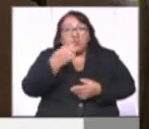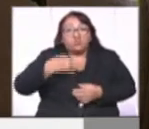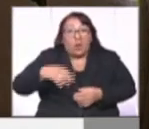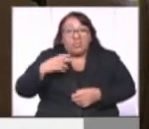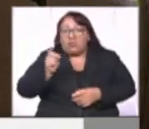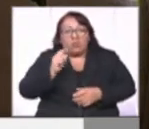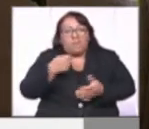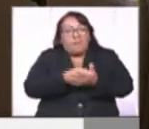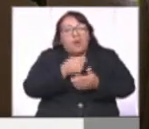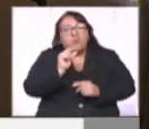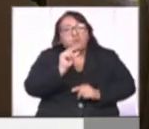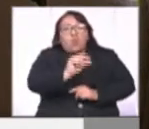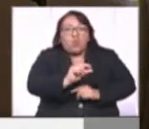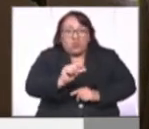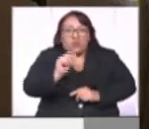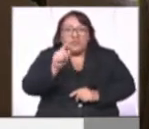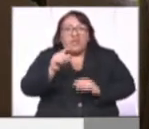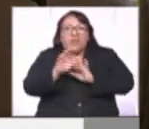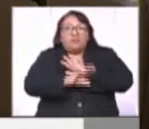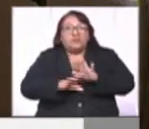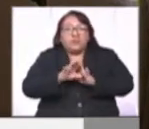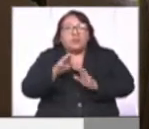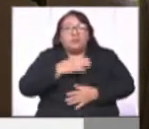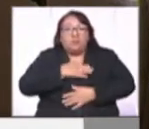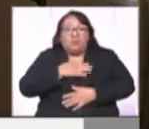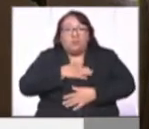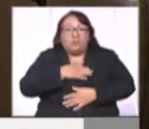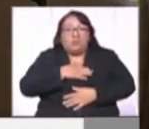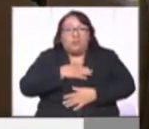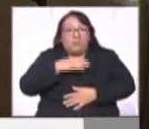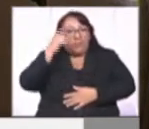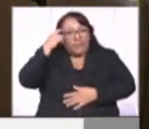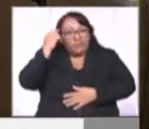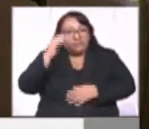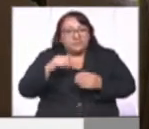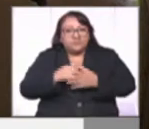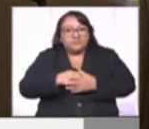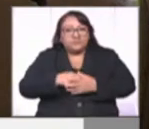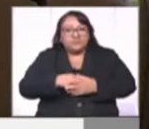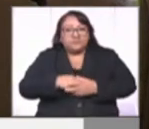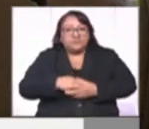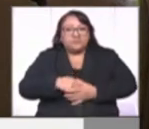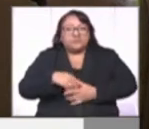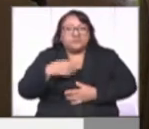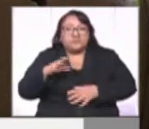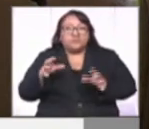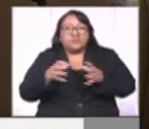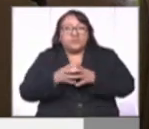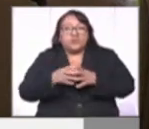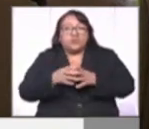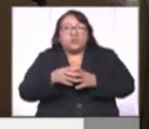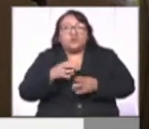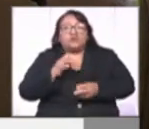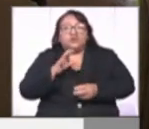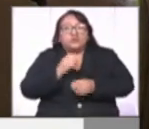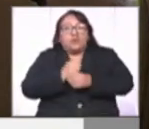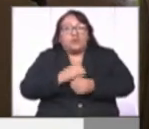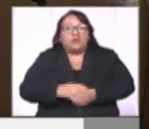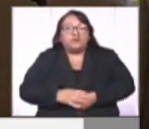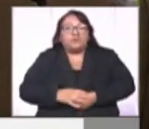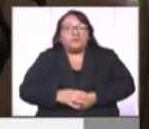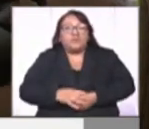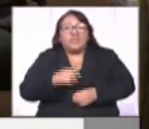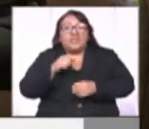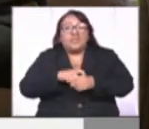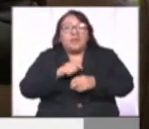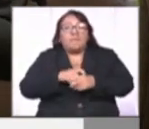de la Competencia y de la Protección de la Propiedad Intelectual y para los comisionados que desempeñan su función a tiempo parcial